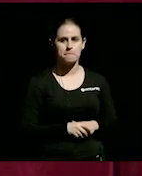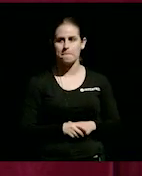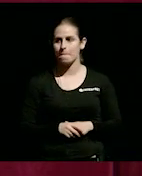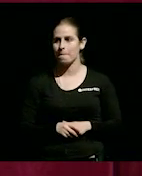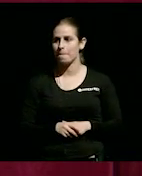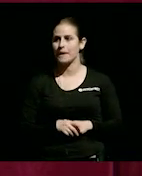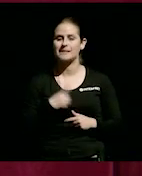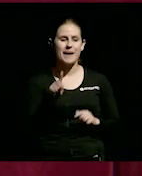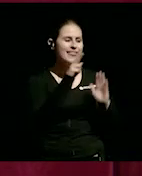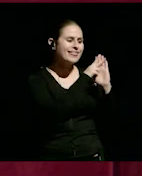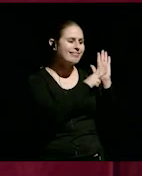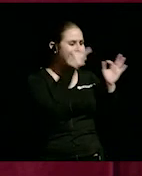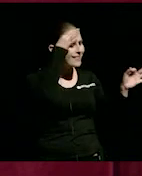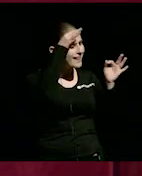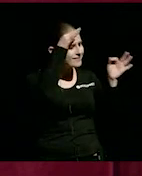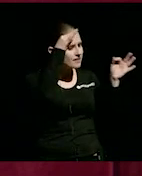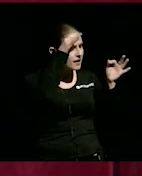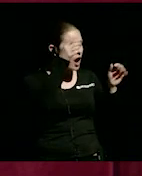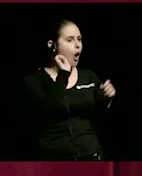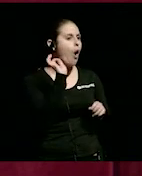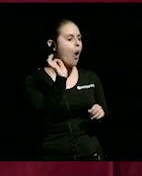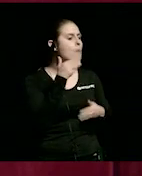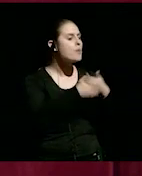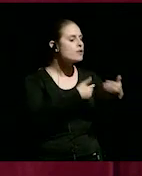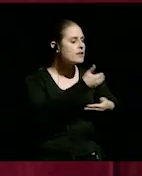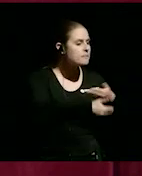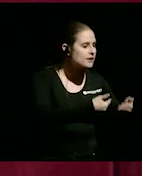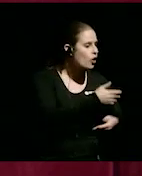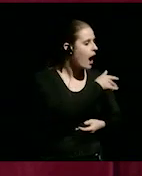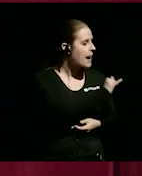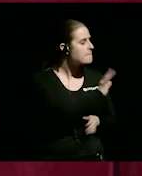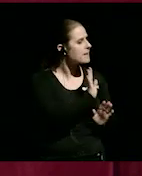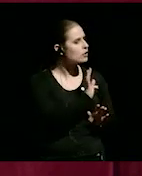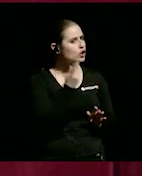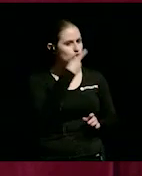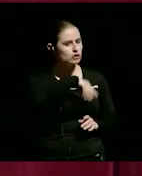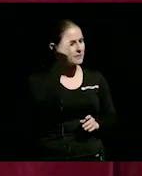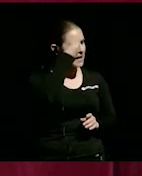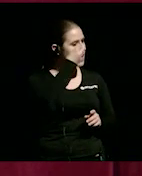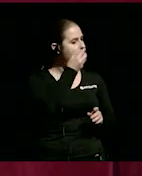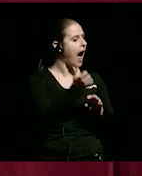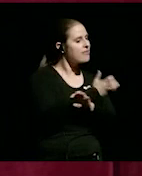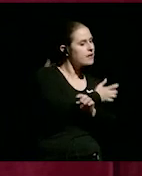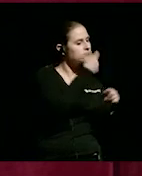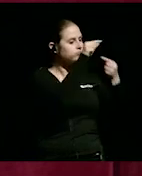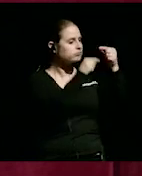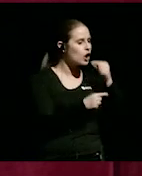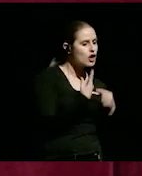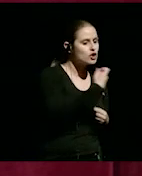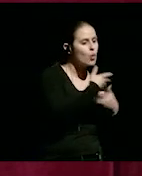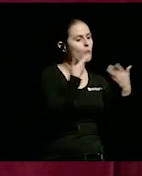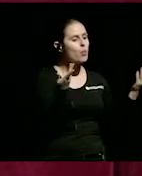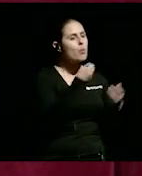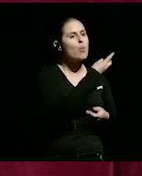hay directrices y hay procedimientos, pero también hay que pedir las cantidades que uno va necesitando. Yo considero que